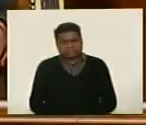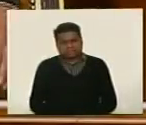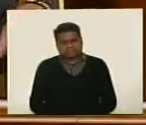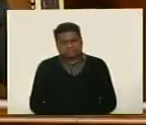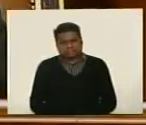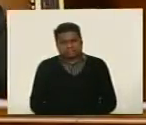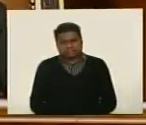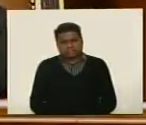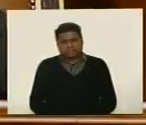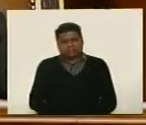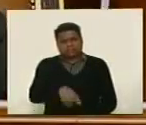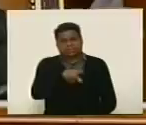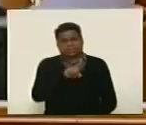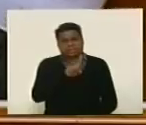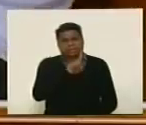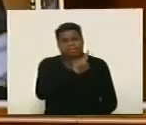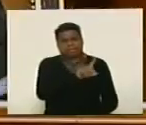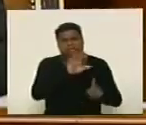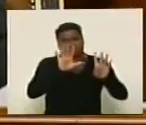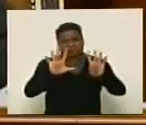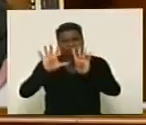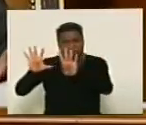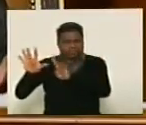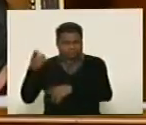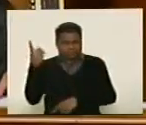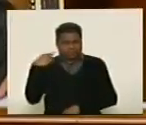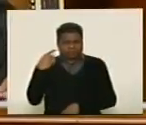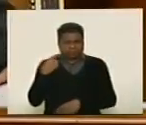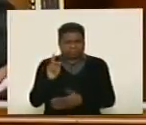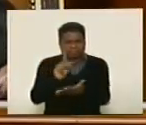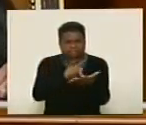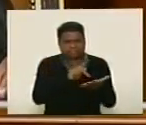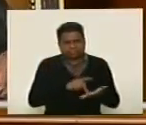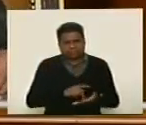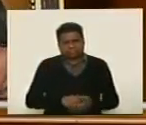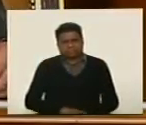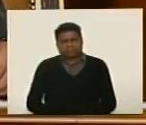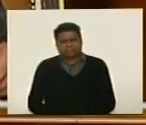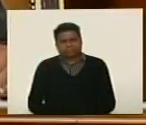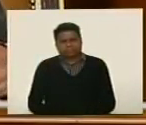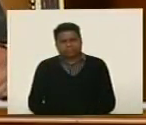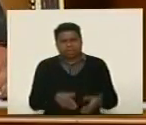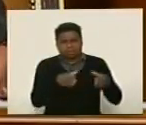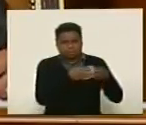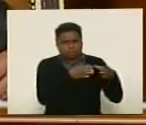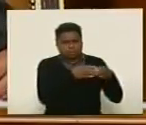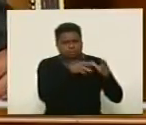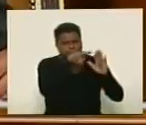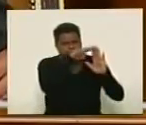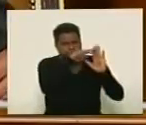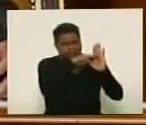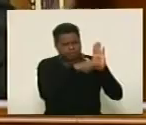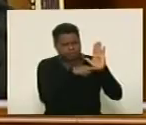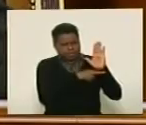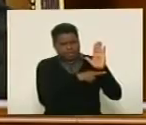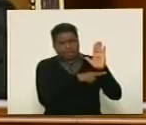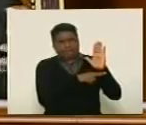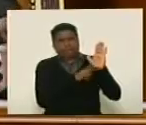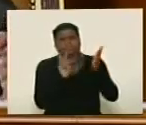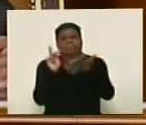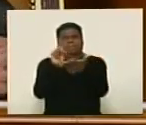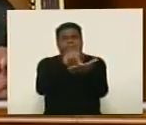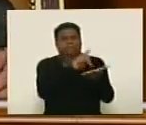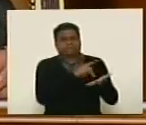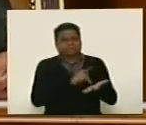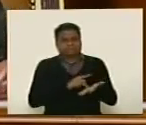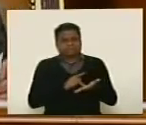año 1999, así como Procuradora General de la República y vocera de las mujeres en